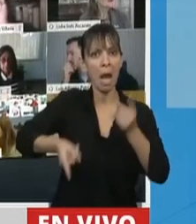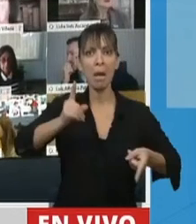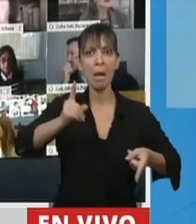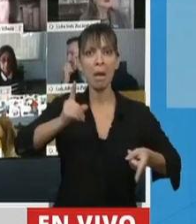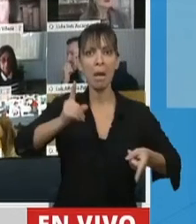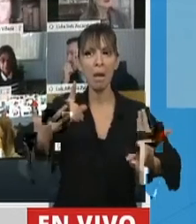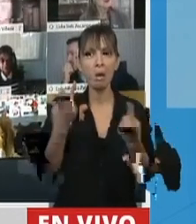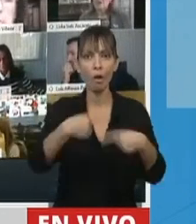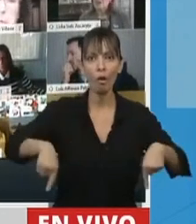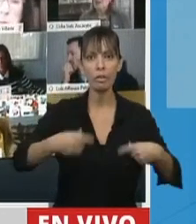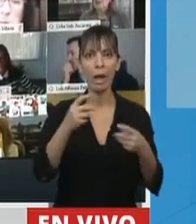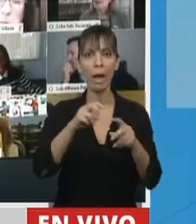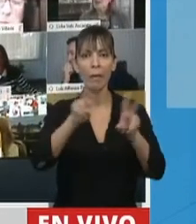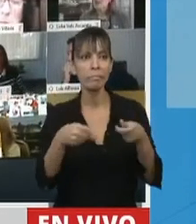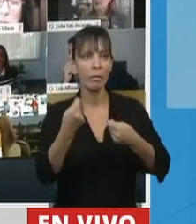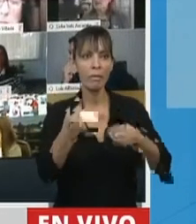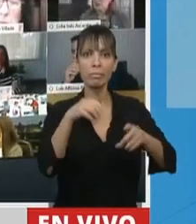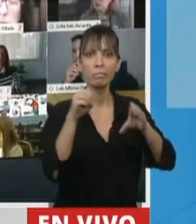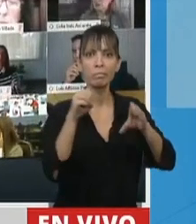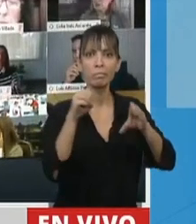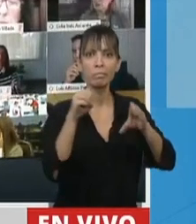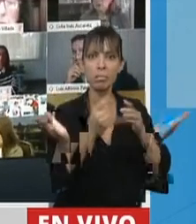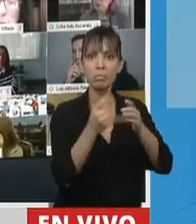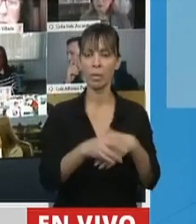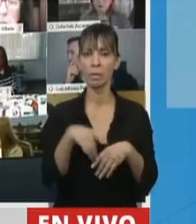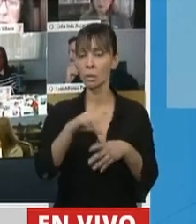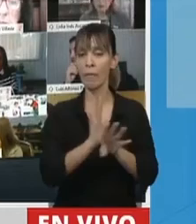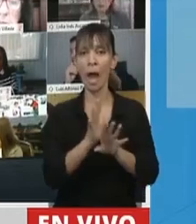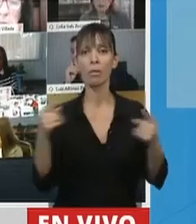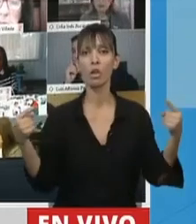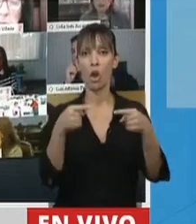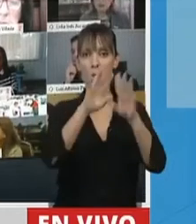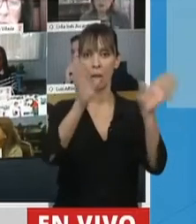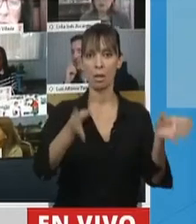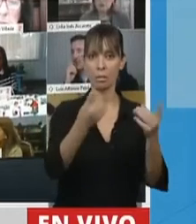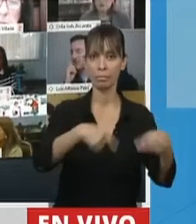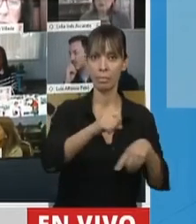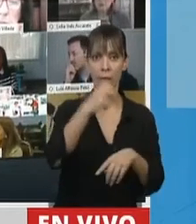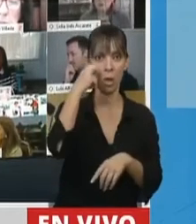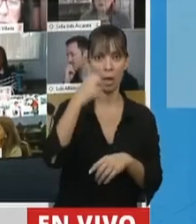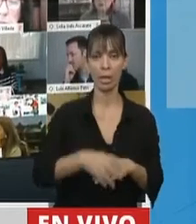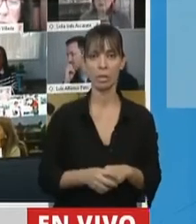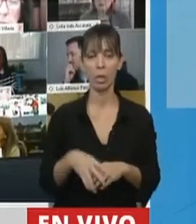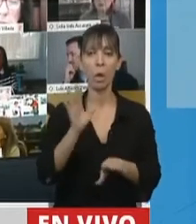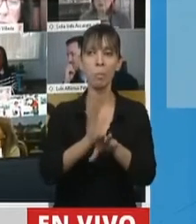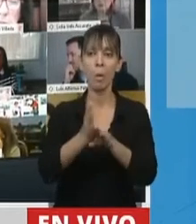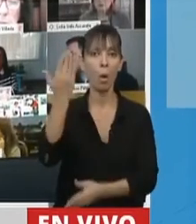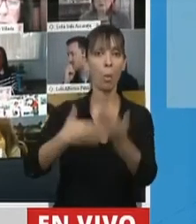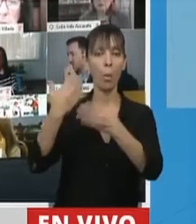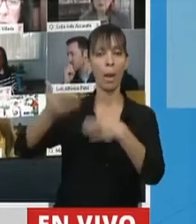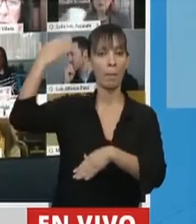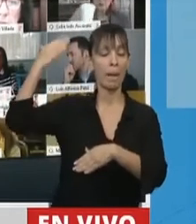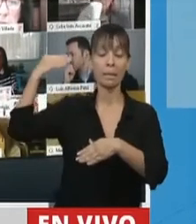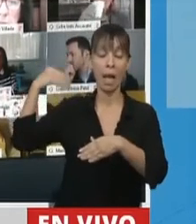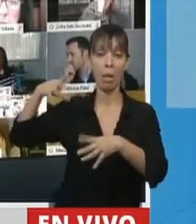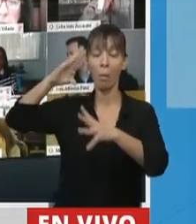recursos públicos, en desmedro de lo que es una competencia de la Nación. Nos retrotrae a un pasado que habíamos